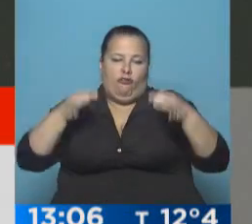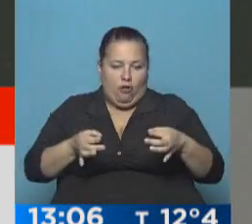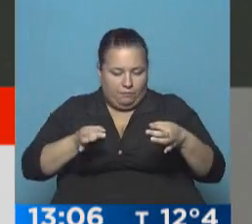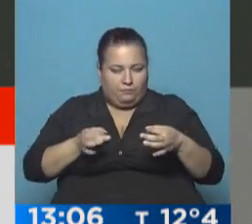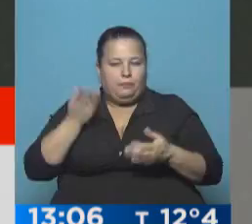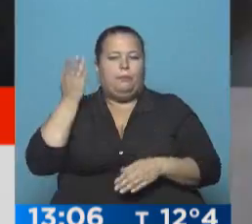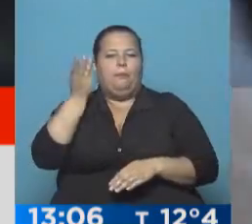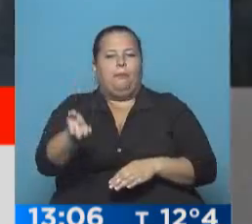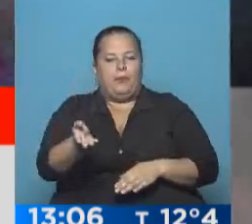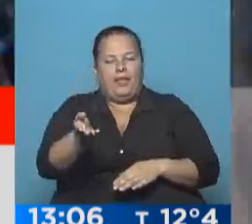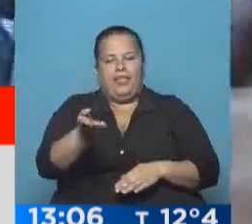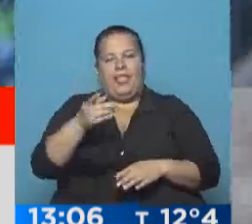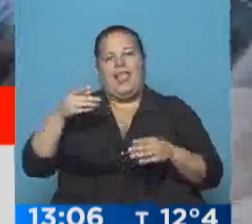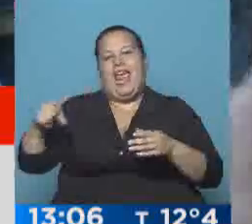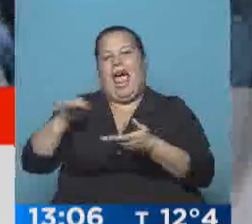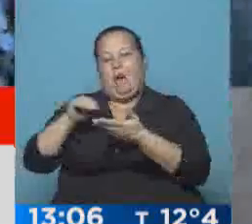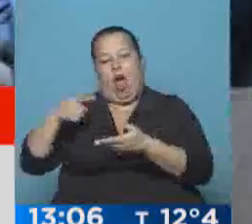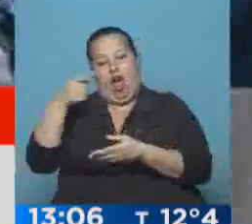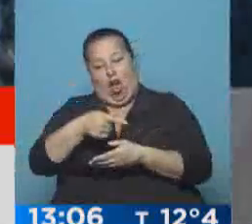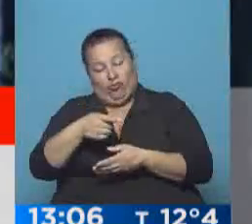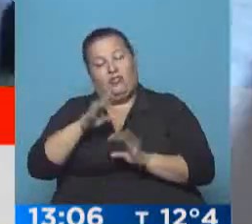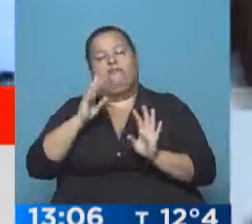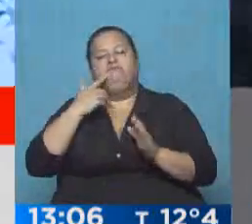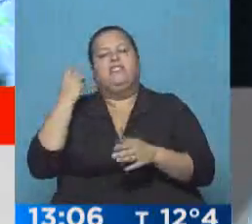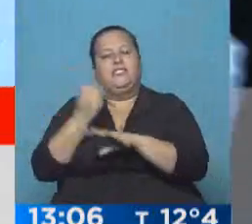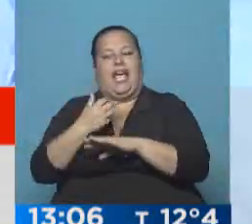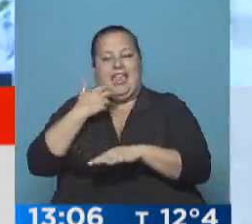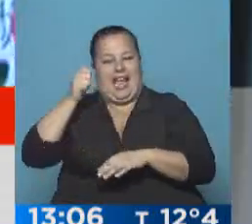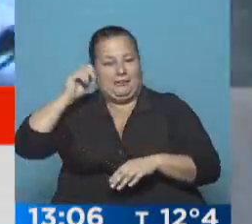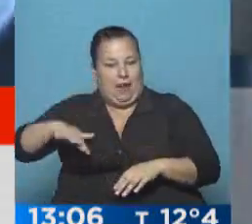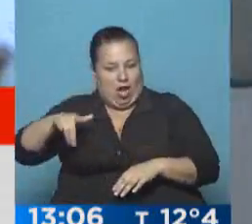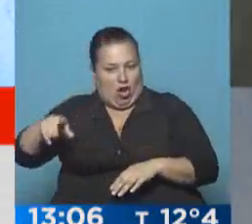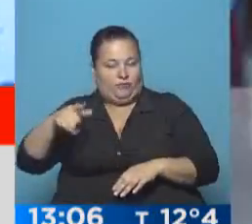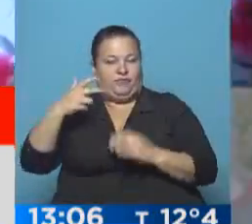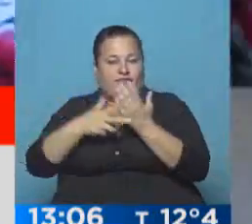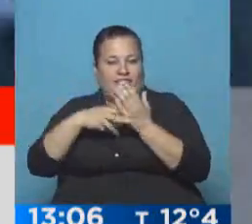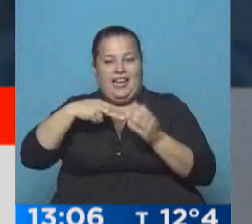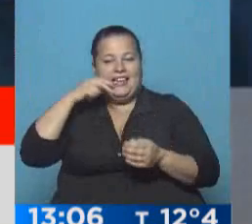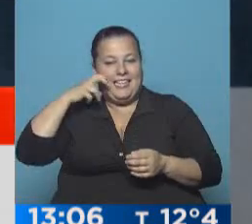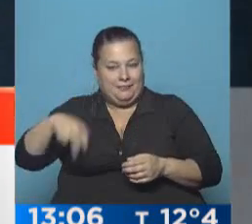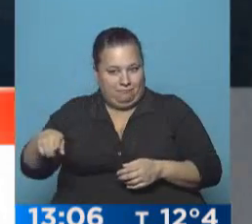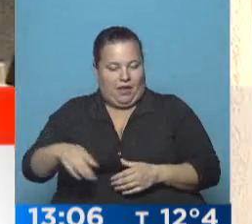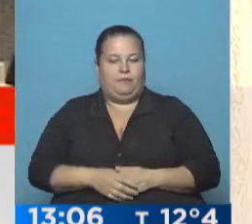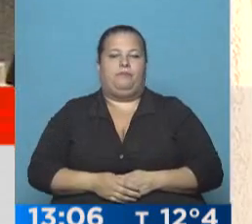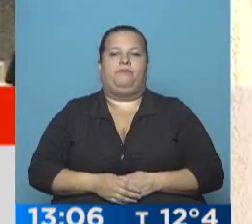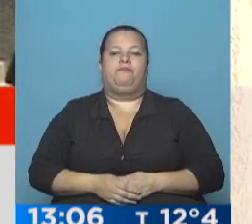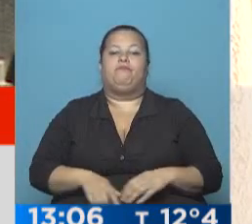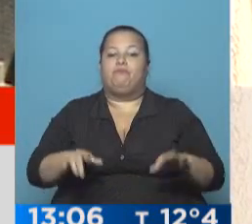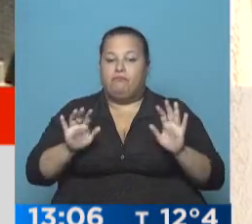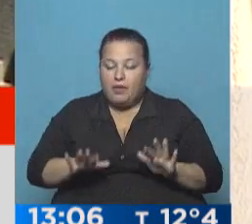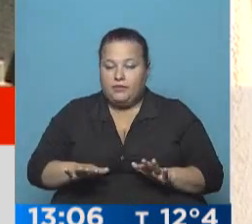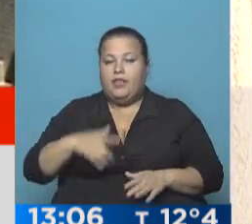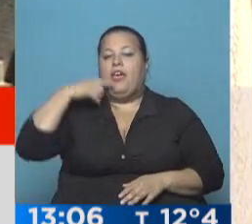el recurso que había sido presentado por la querella que representa a las hijas menores del fiscal fallecido. De esta manera,